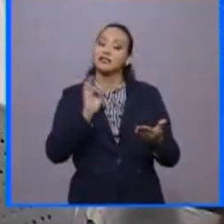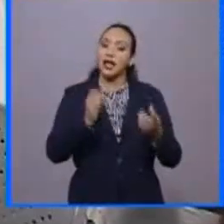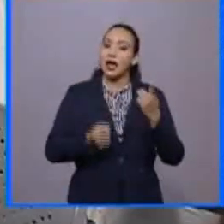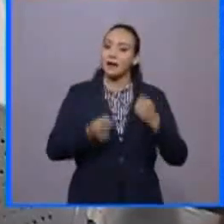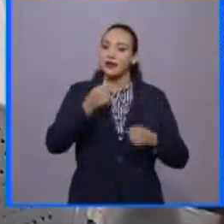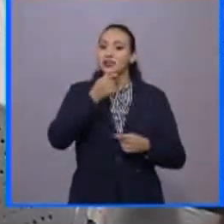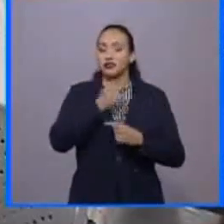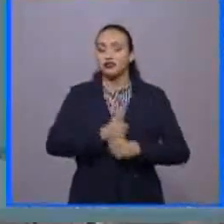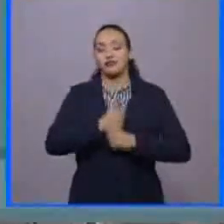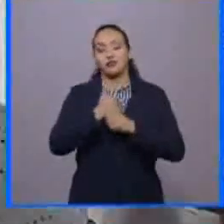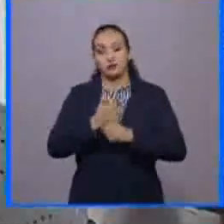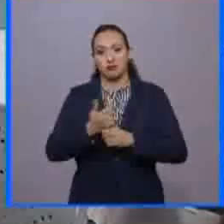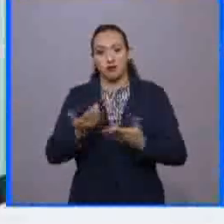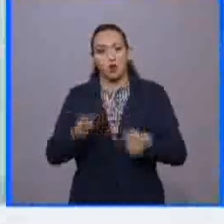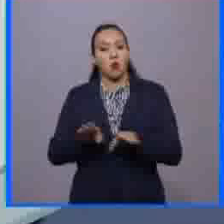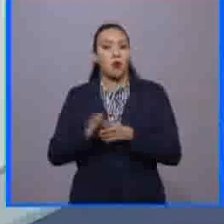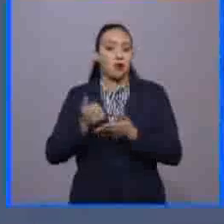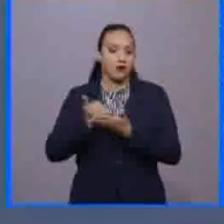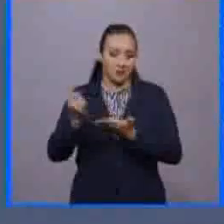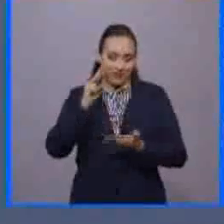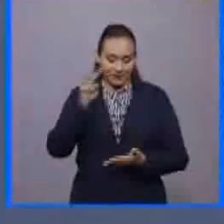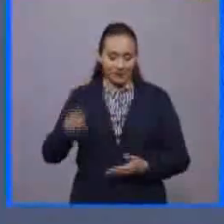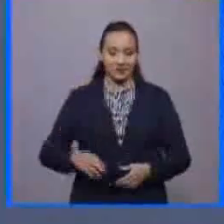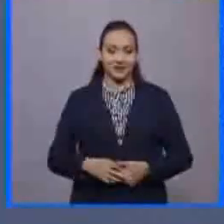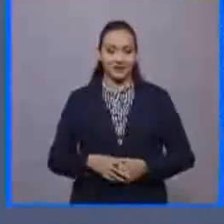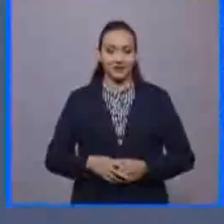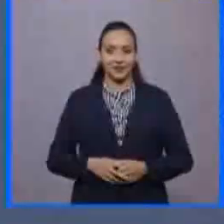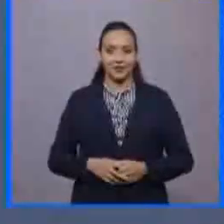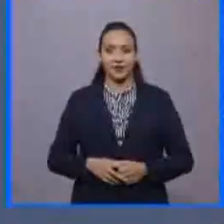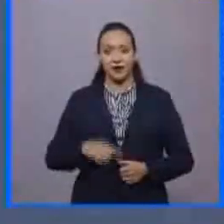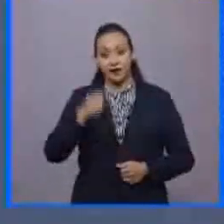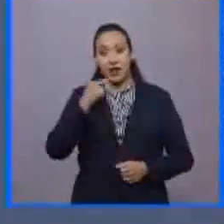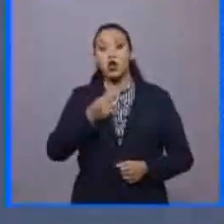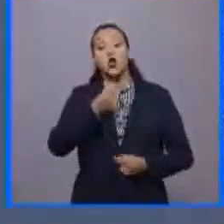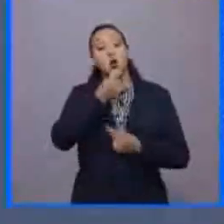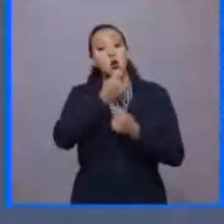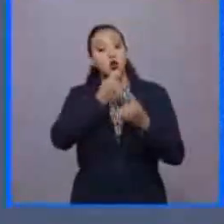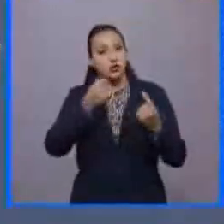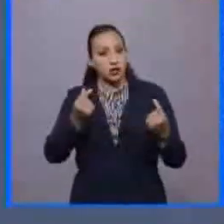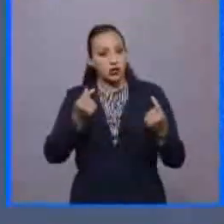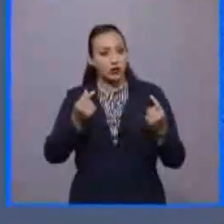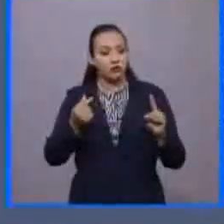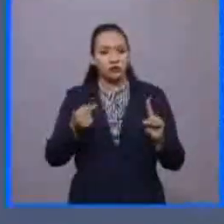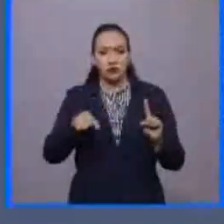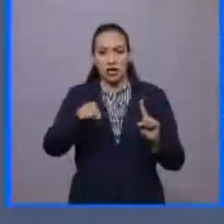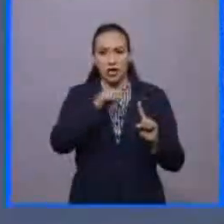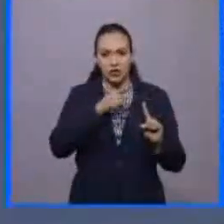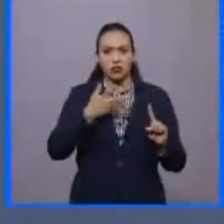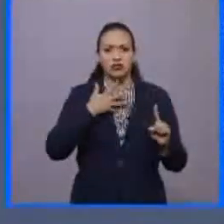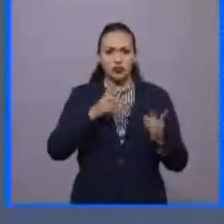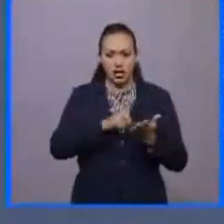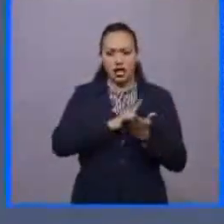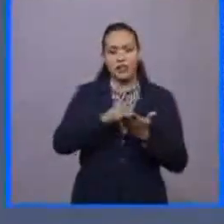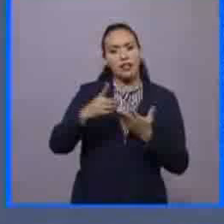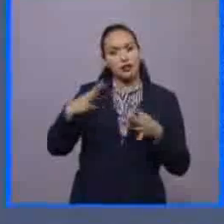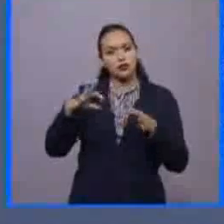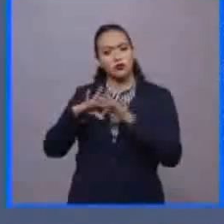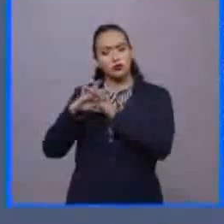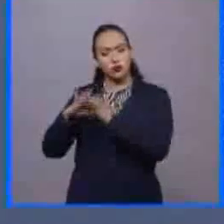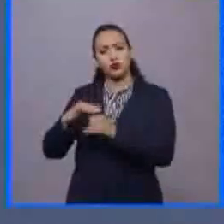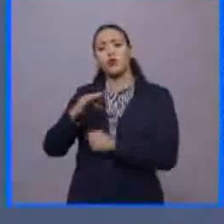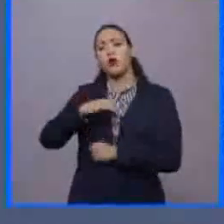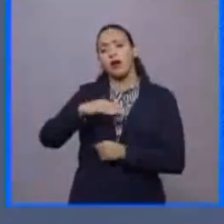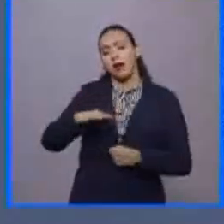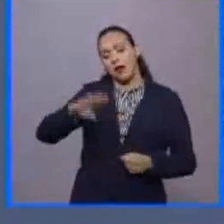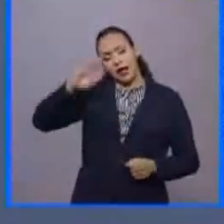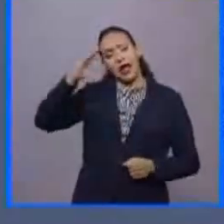encuentran involucrados. Escuchemos. Los niños aparecen porque viven en derechos relacionales con los adultos y van a aparecer en